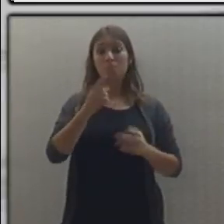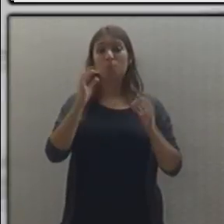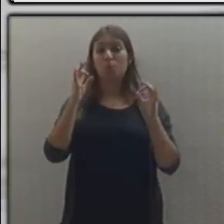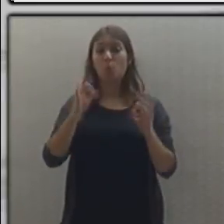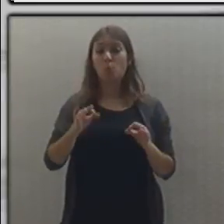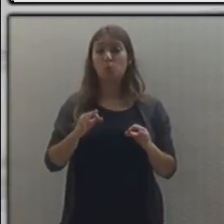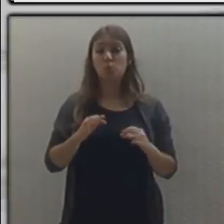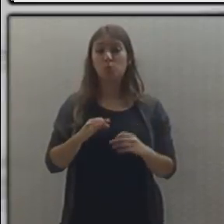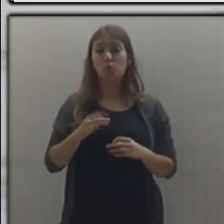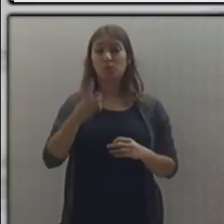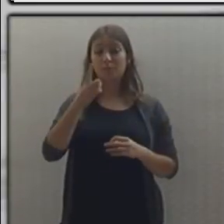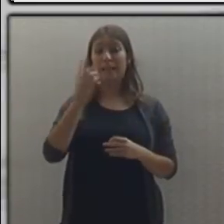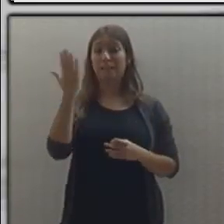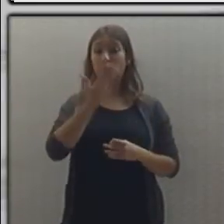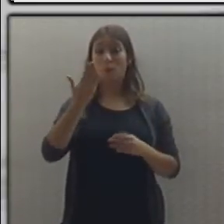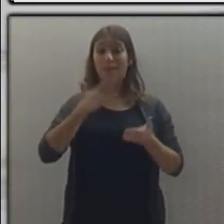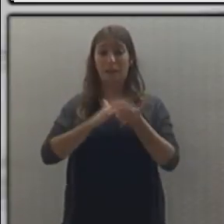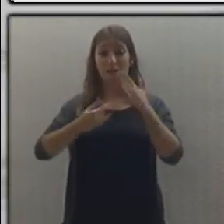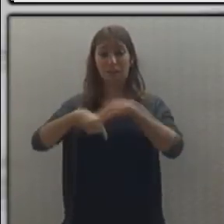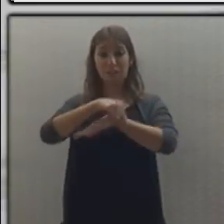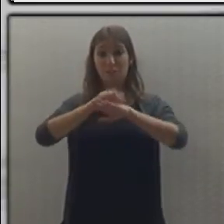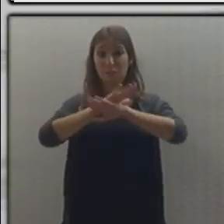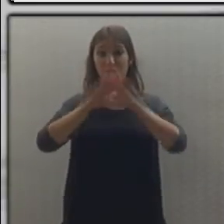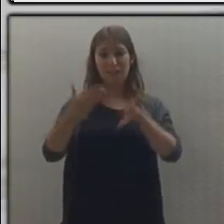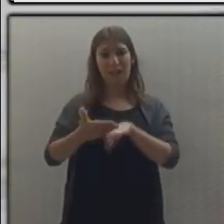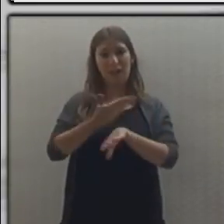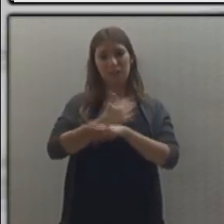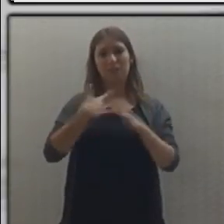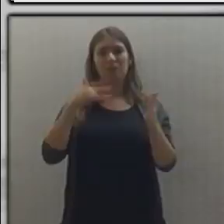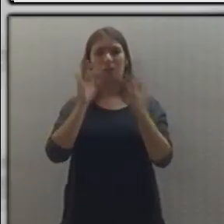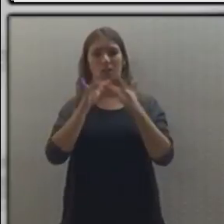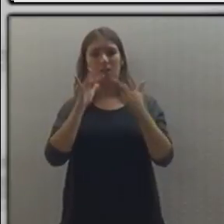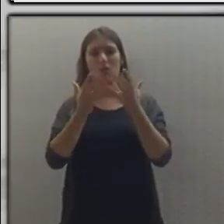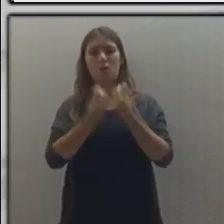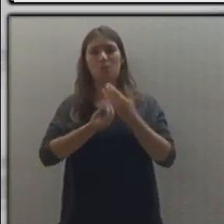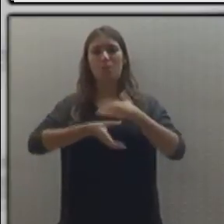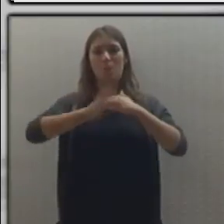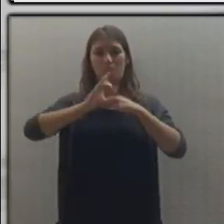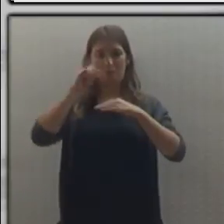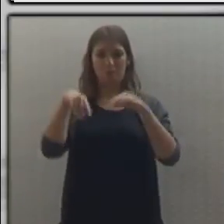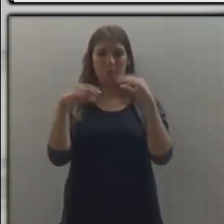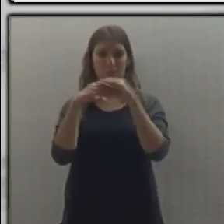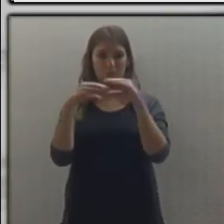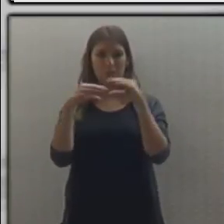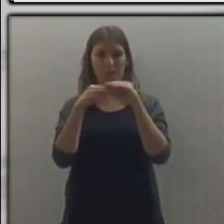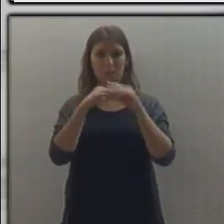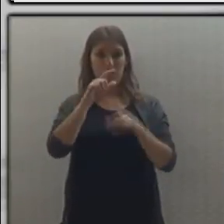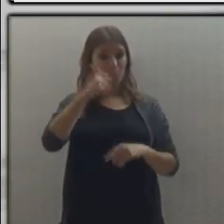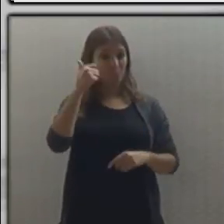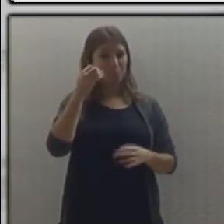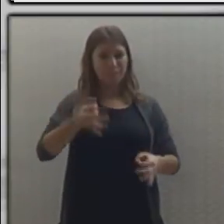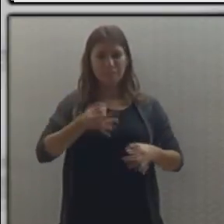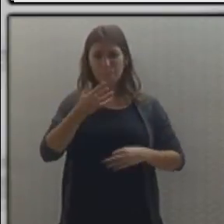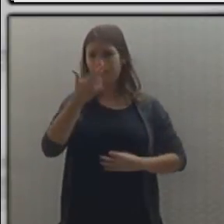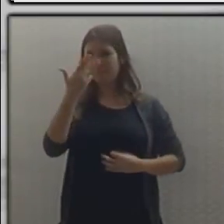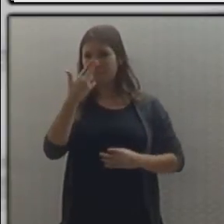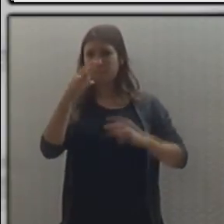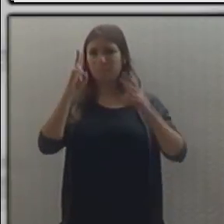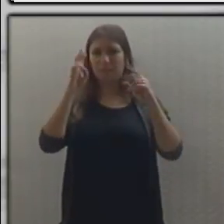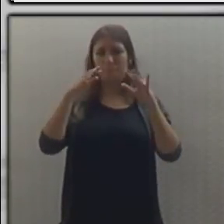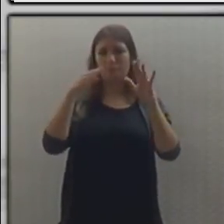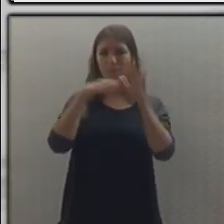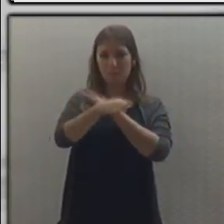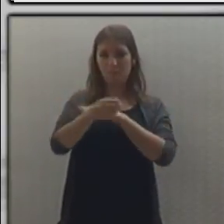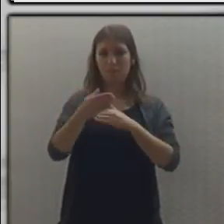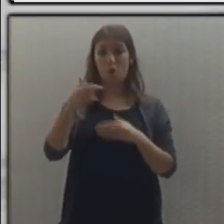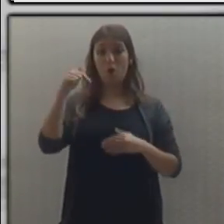de terminar en la Escuela de Arquitectura, pues ha tenido relación con el CEAPAD y con el Inserso, y siempre ha estado interesado en temas de